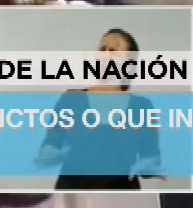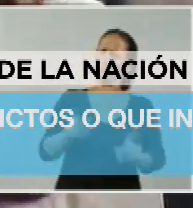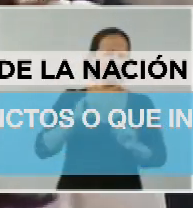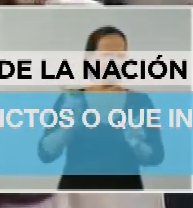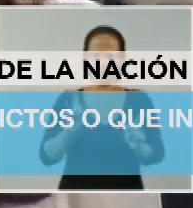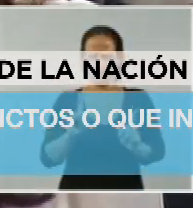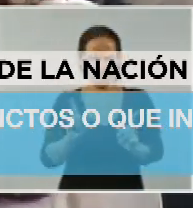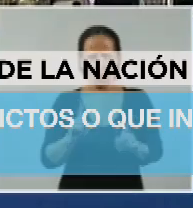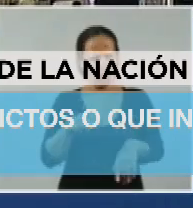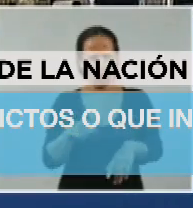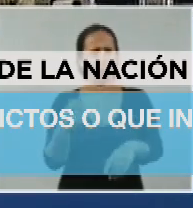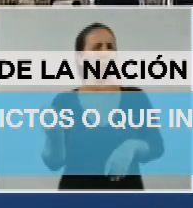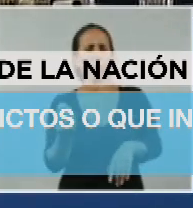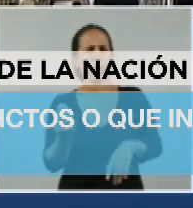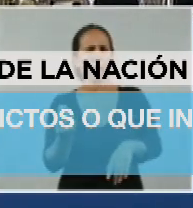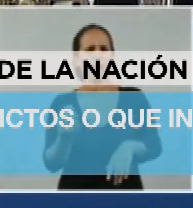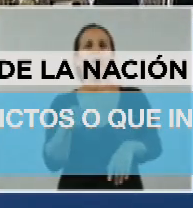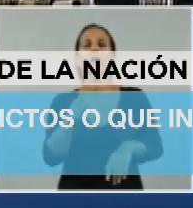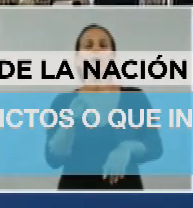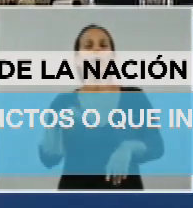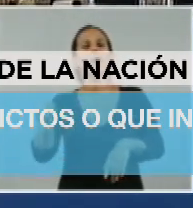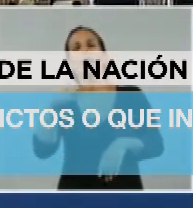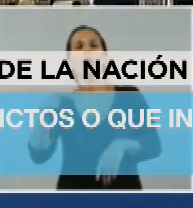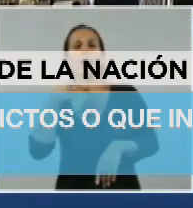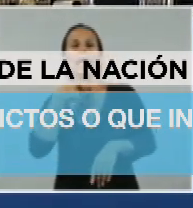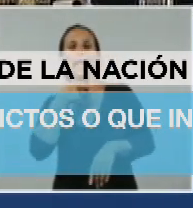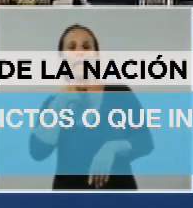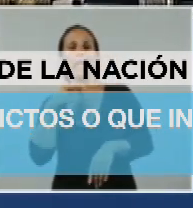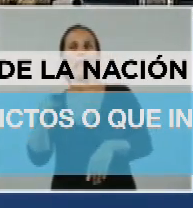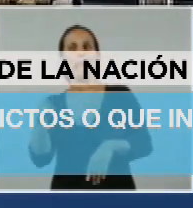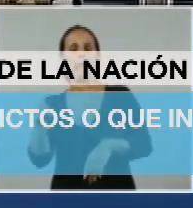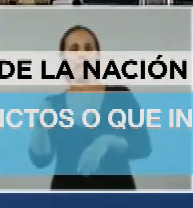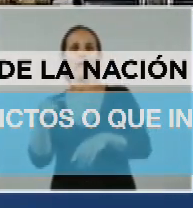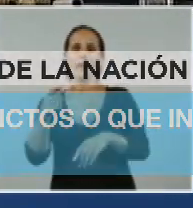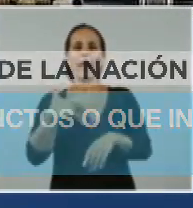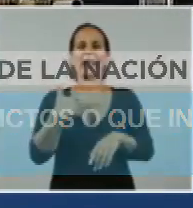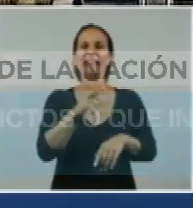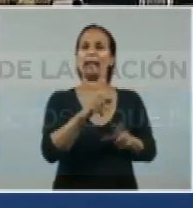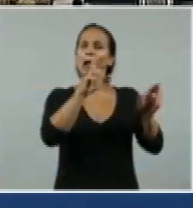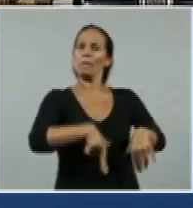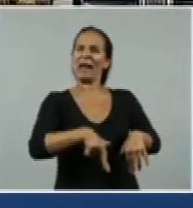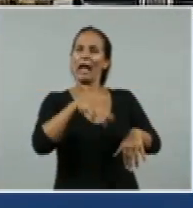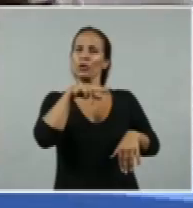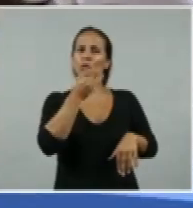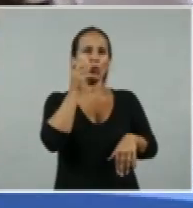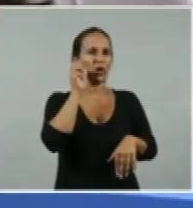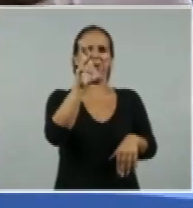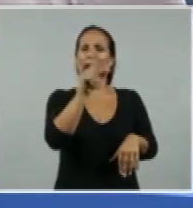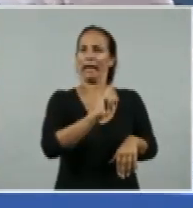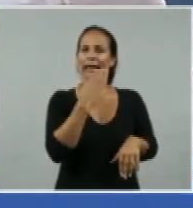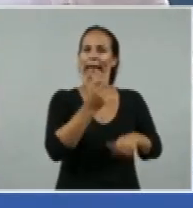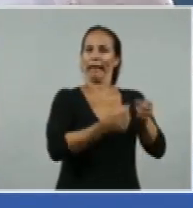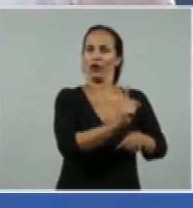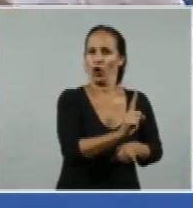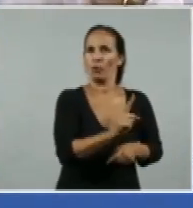en realidad prefieren una Argentina sin plan nuclear, una Argentina que no se desarrolle en el campo